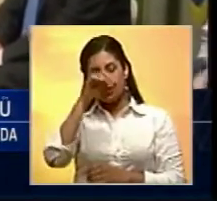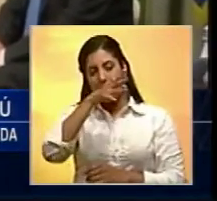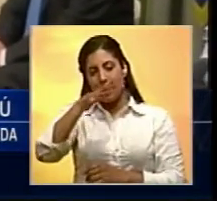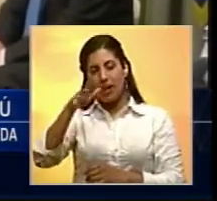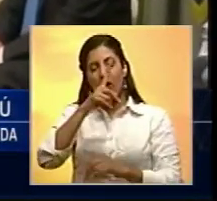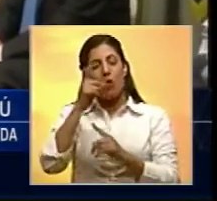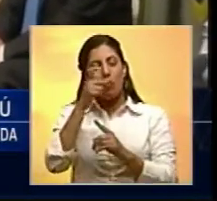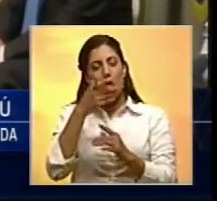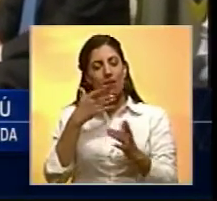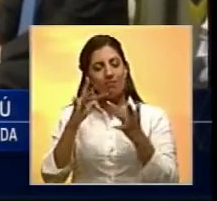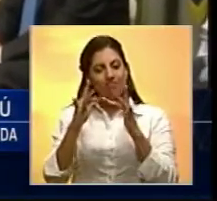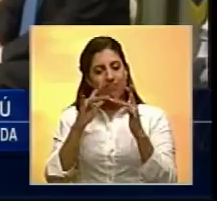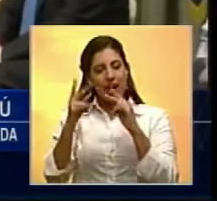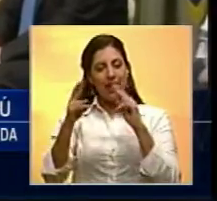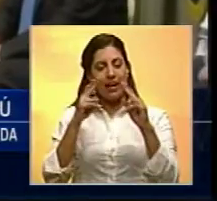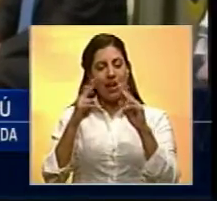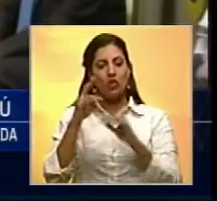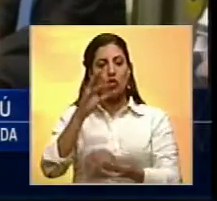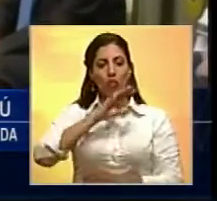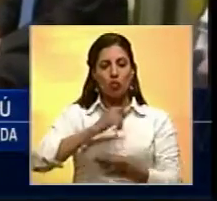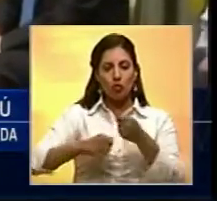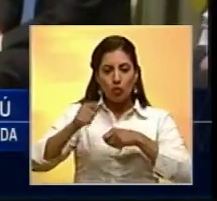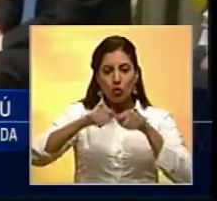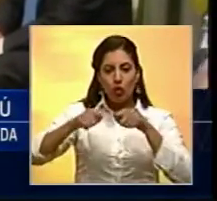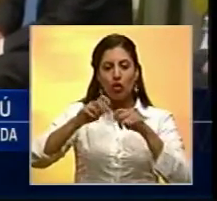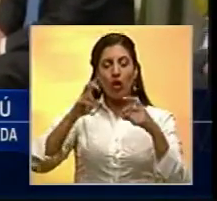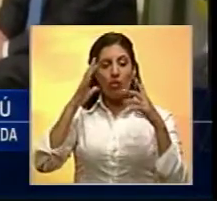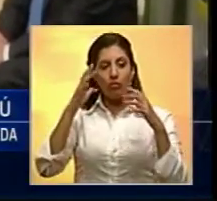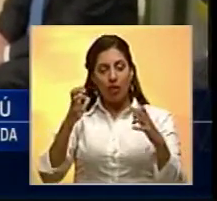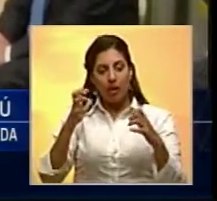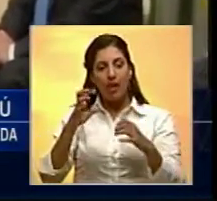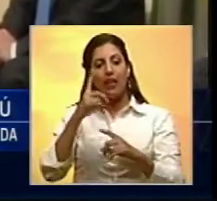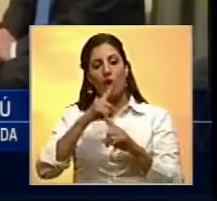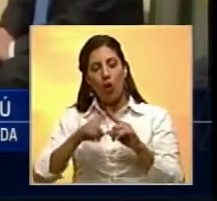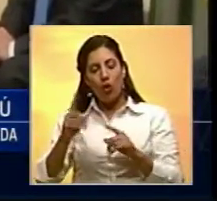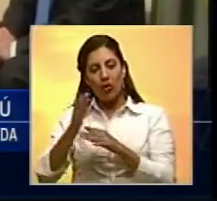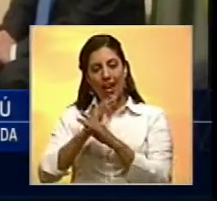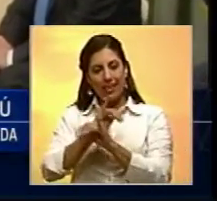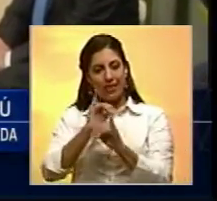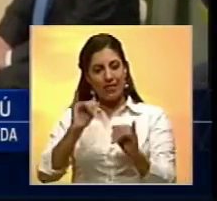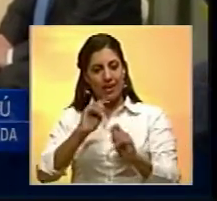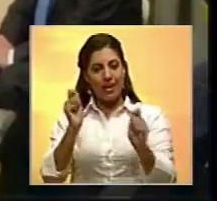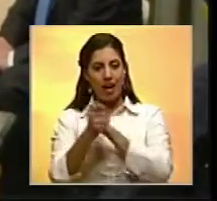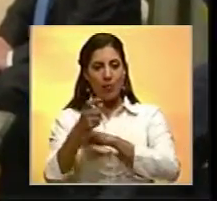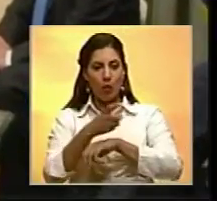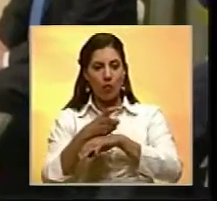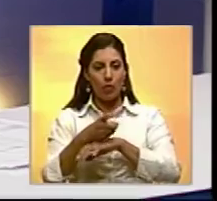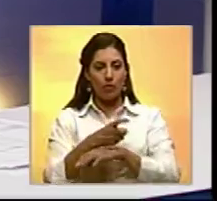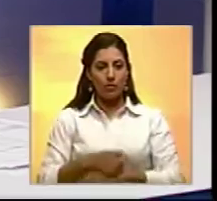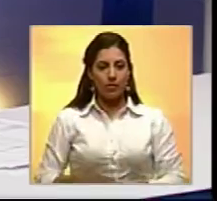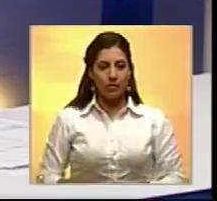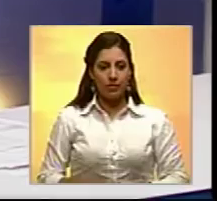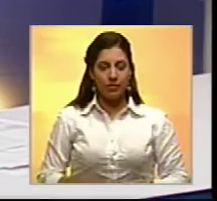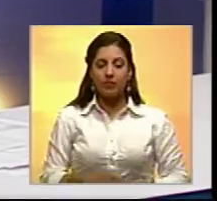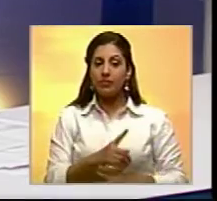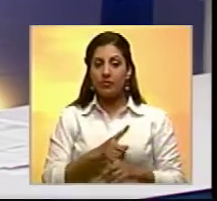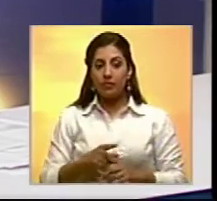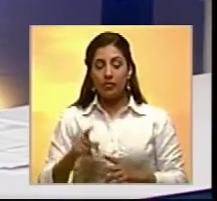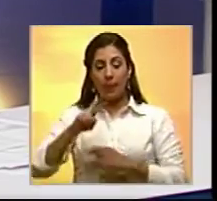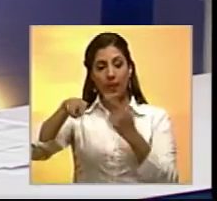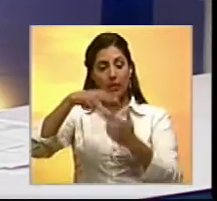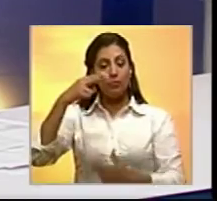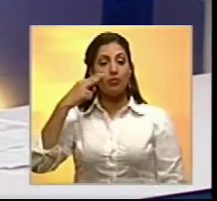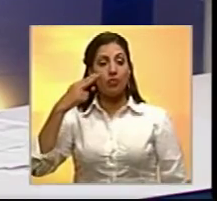eso busca mantener las relaciones con sus socios estratégicos y con la OTAN antes del cambio de gobierno. En